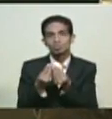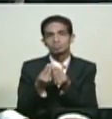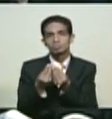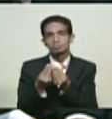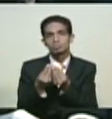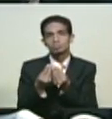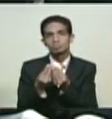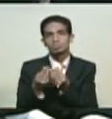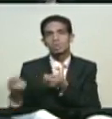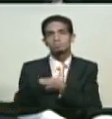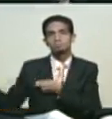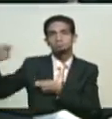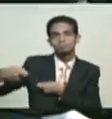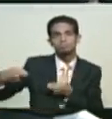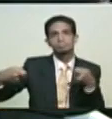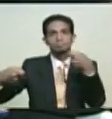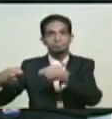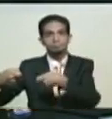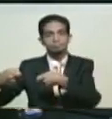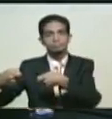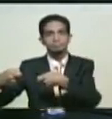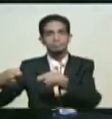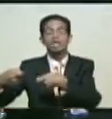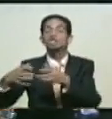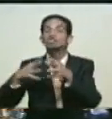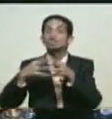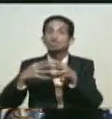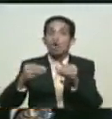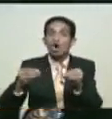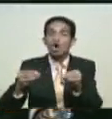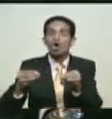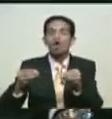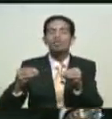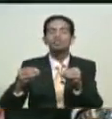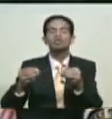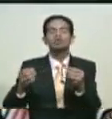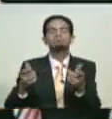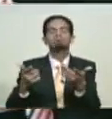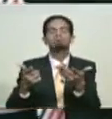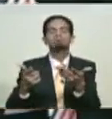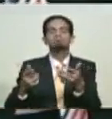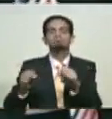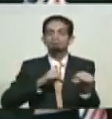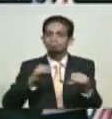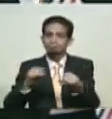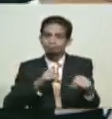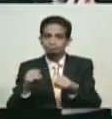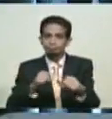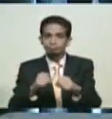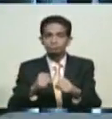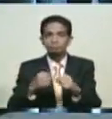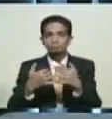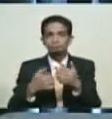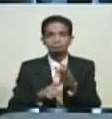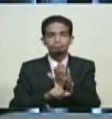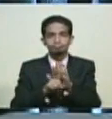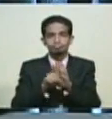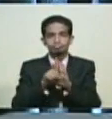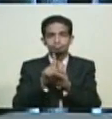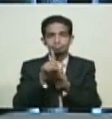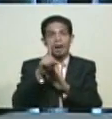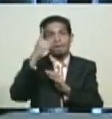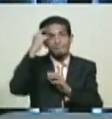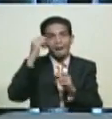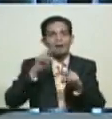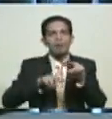involucran en la construcción instalación administración y feliz desarrollo de esa planta de papel el